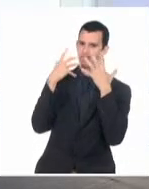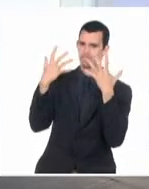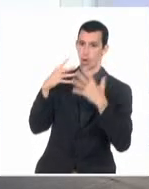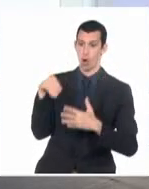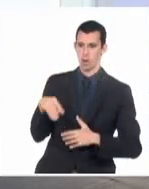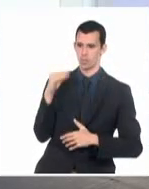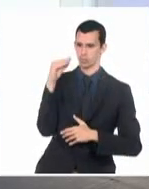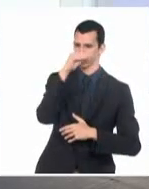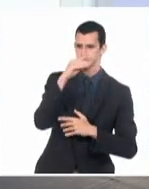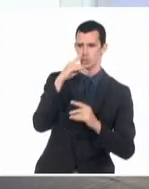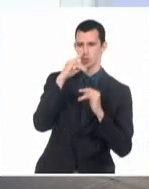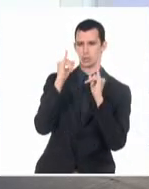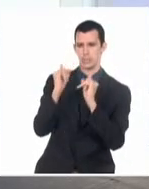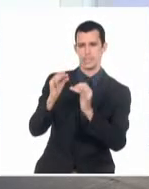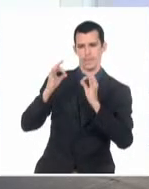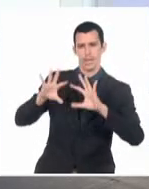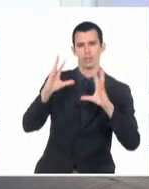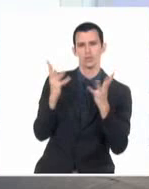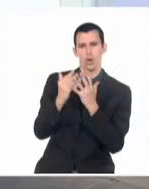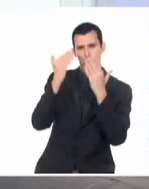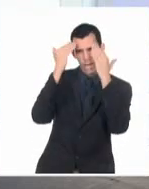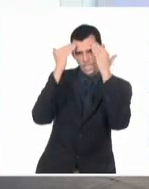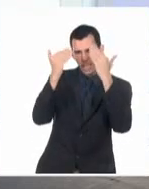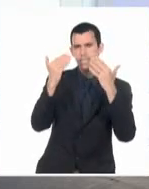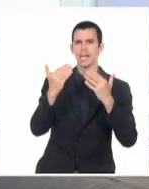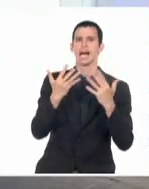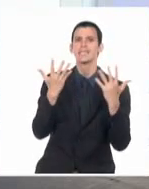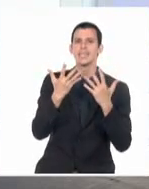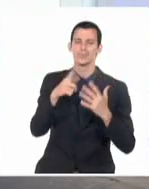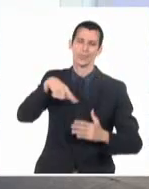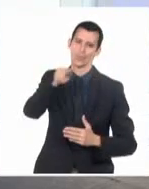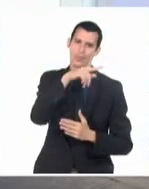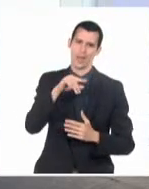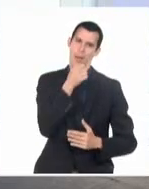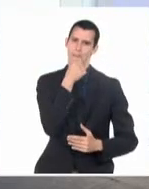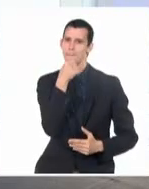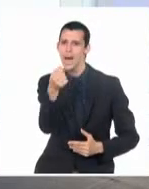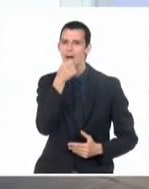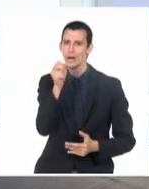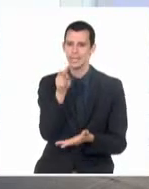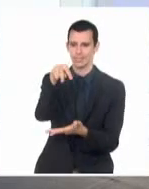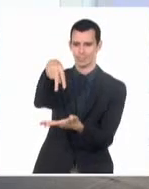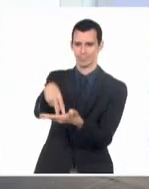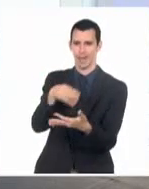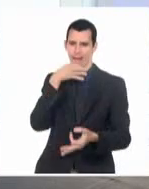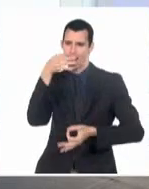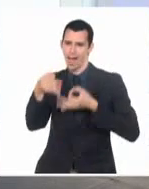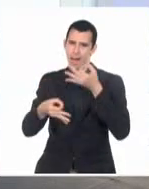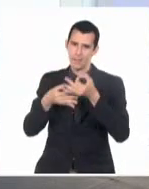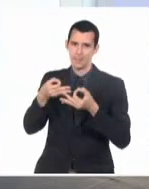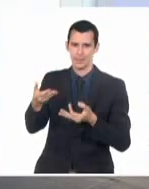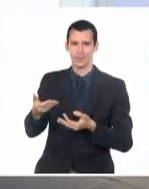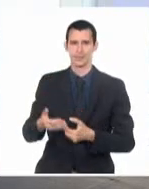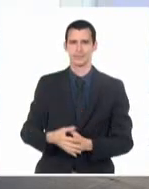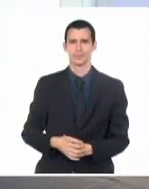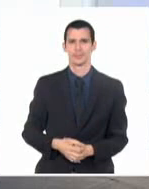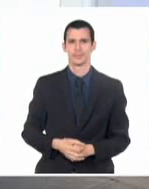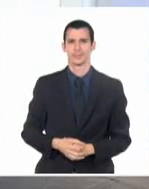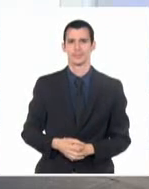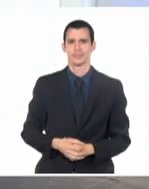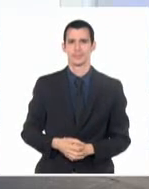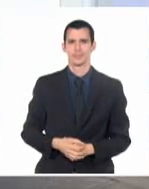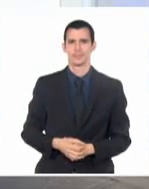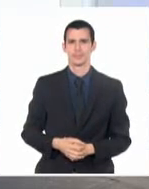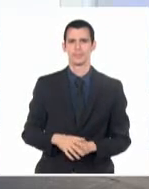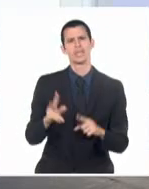Cuba y perduran en la memoria colectiva del pueblo. A propósito, el Instituto de Información y Comunicación Social y la Unión de Escritores